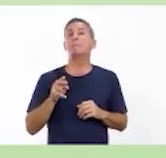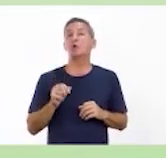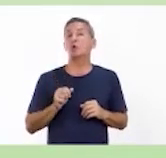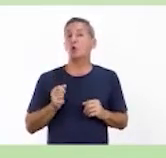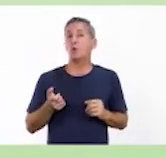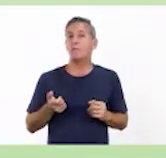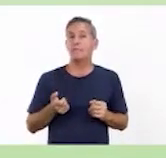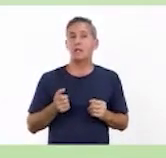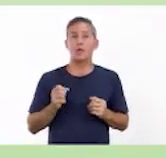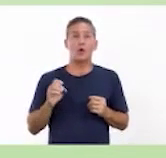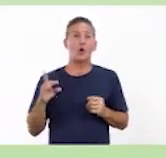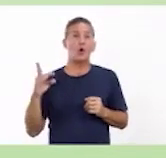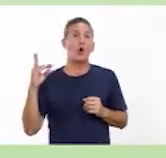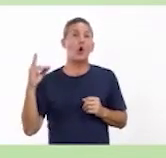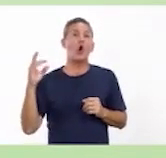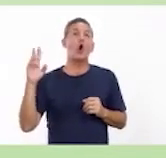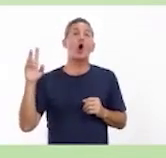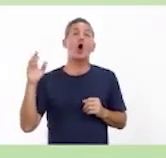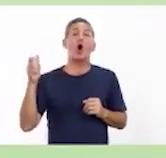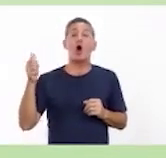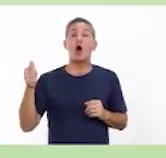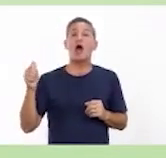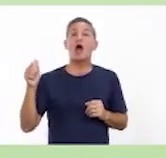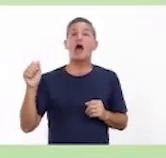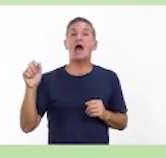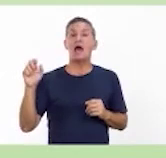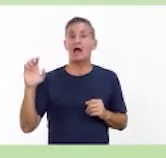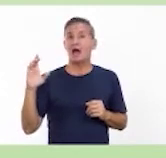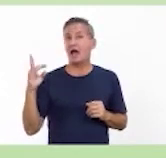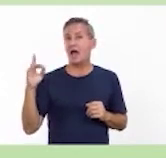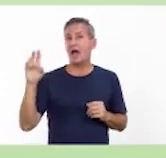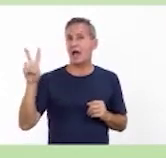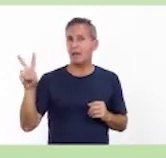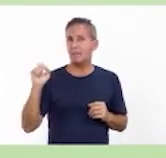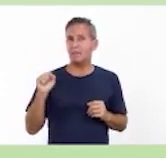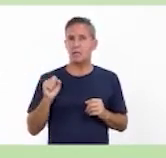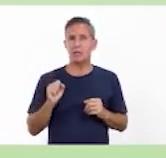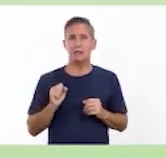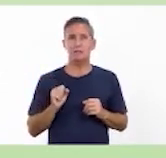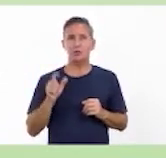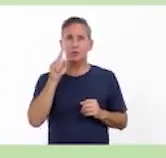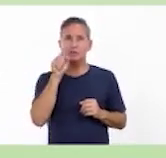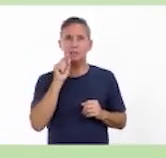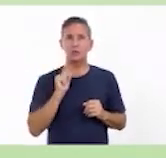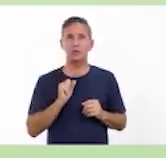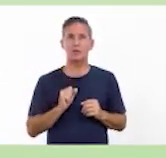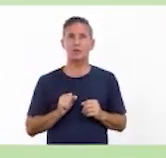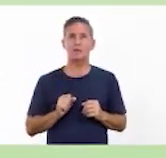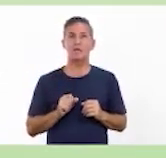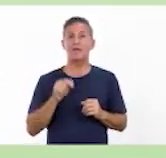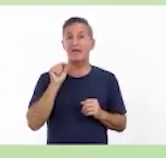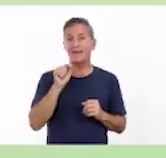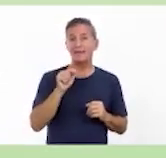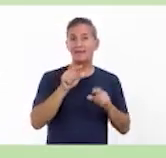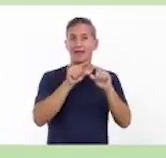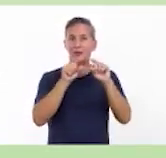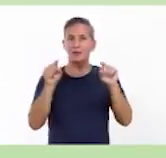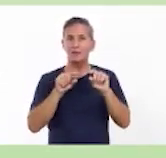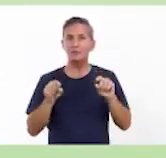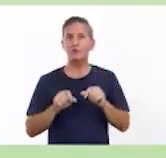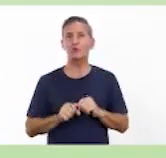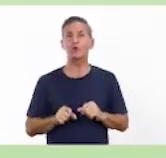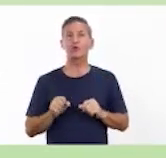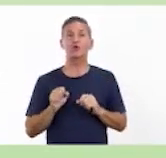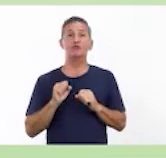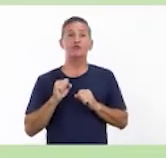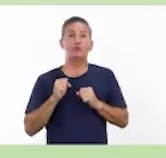interrogativo. Infórmanos cuándo se realizará la prueba. Estas son las subordinadas sustantivas